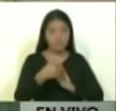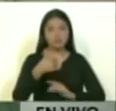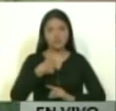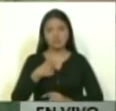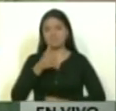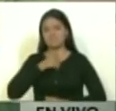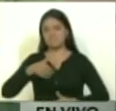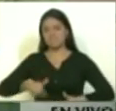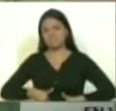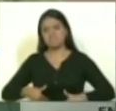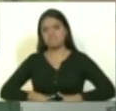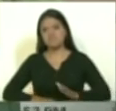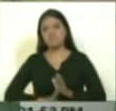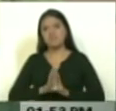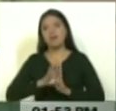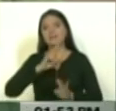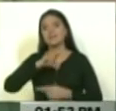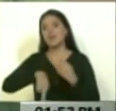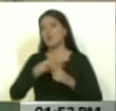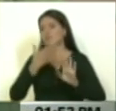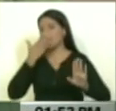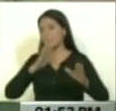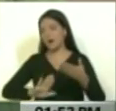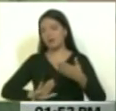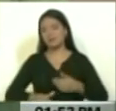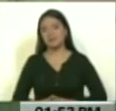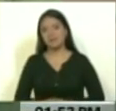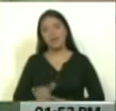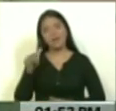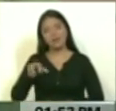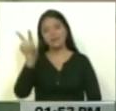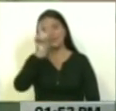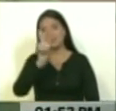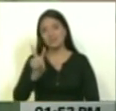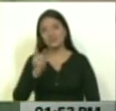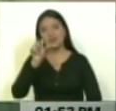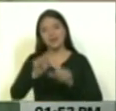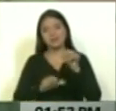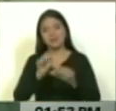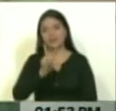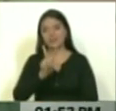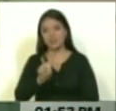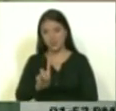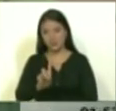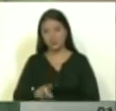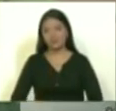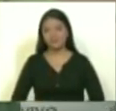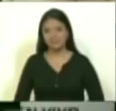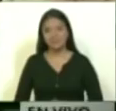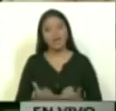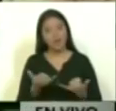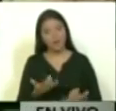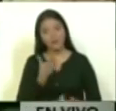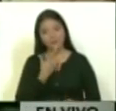para hacer la revolución irreversible en esta Venezuela del siglo XXI. Ahora sí.